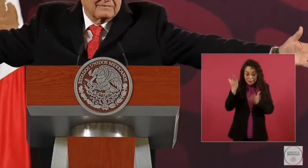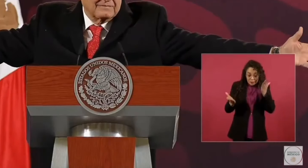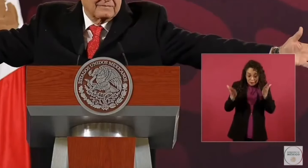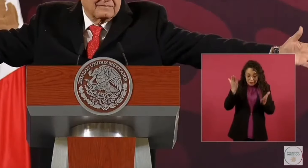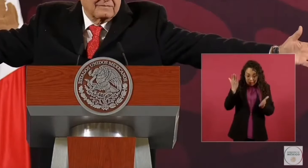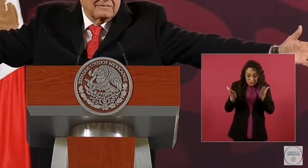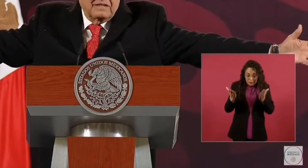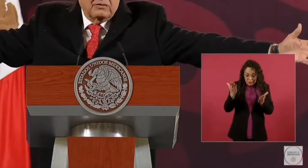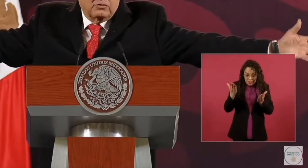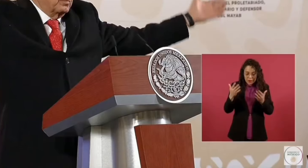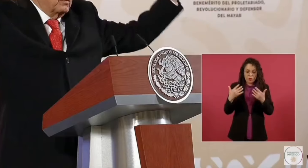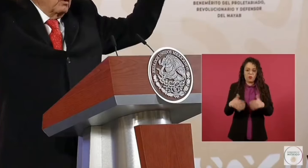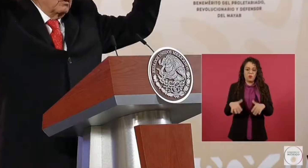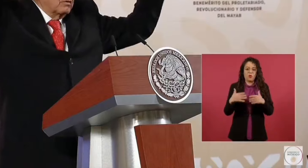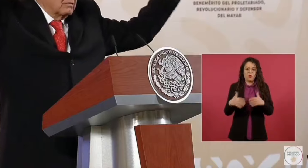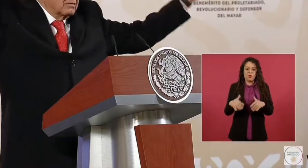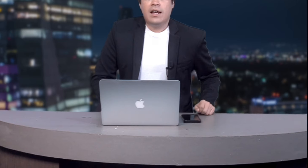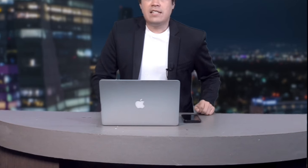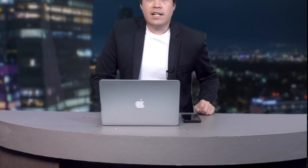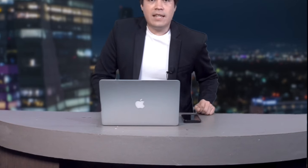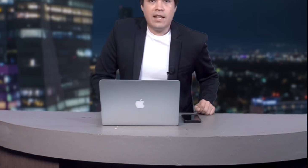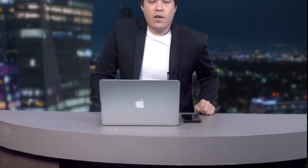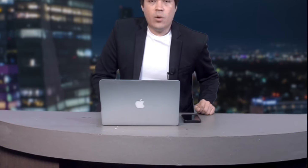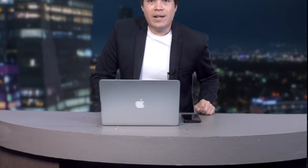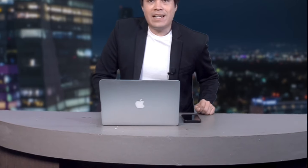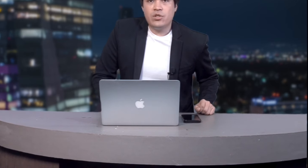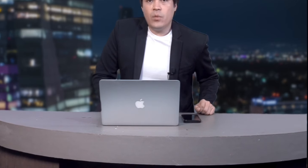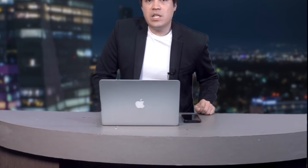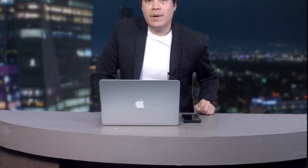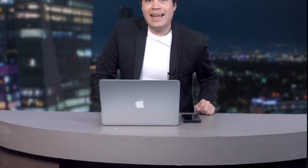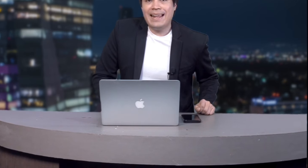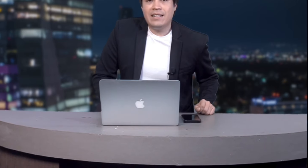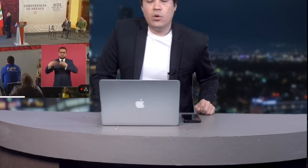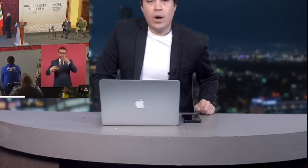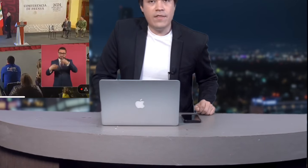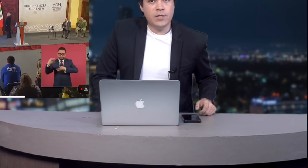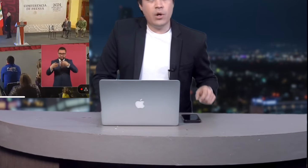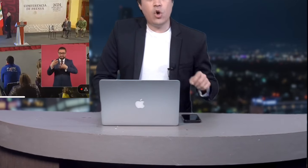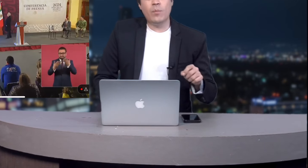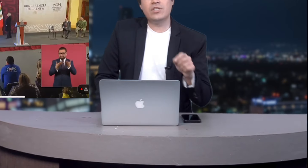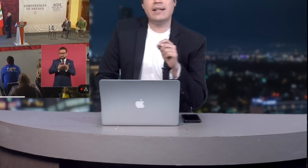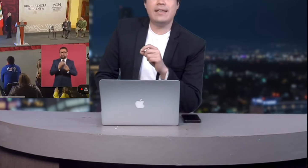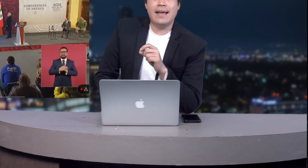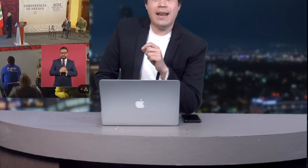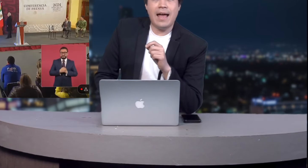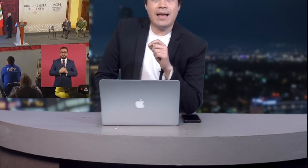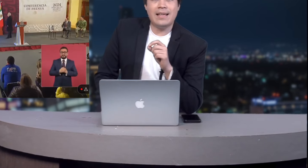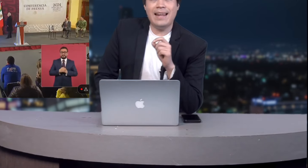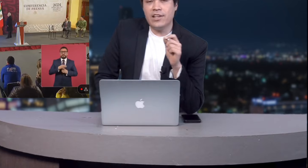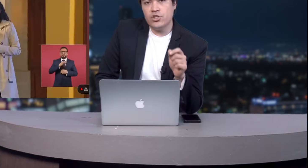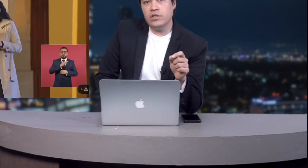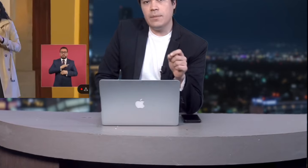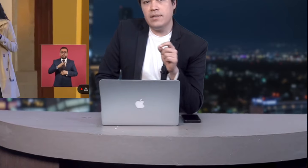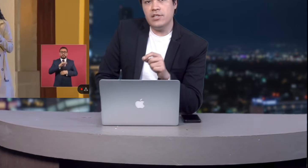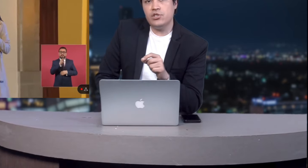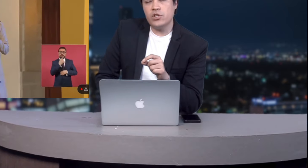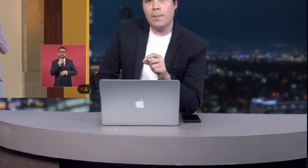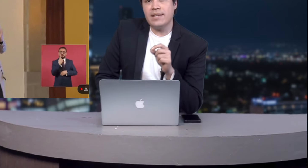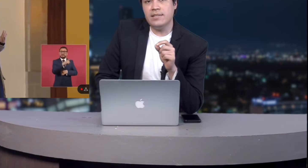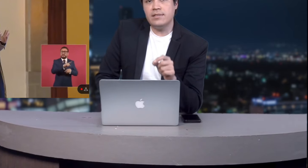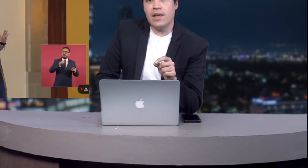pero ni el superbol la secretaria de gobernación Luis María alcalde Luján explicó Cómo sería la elección de